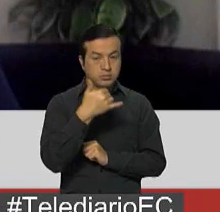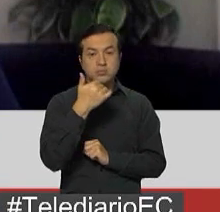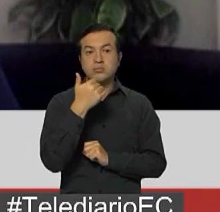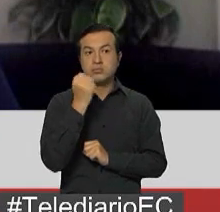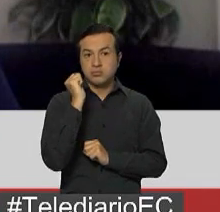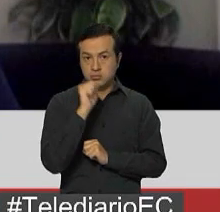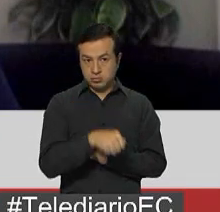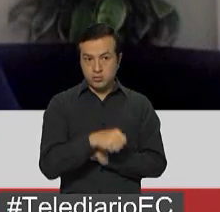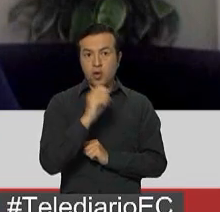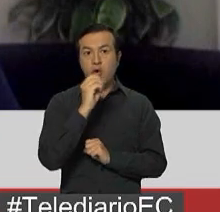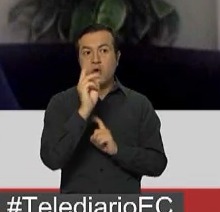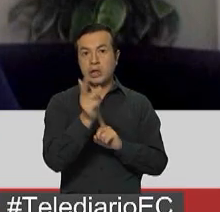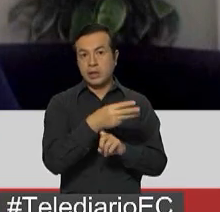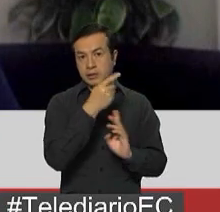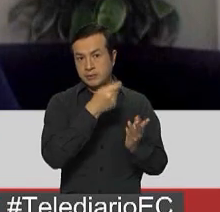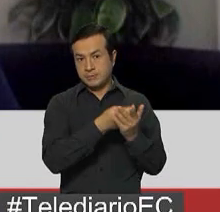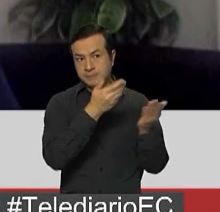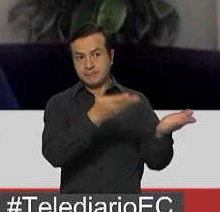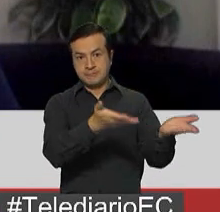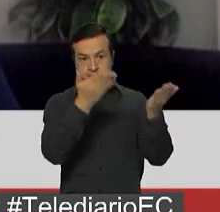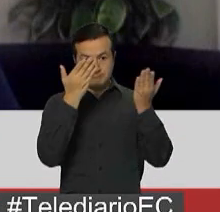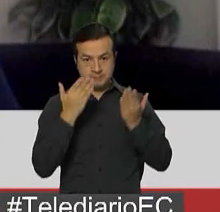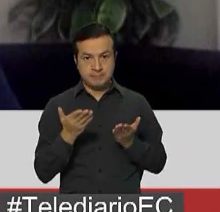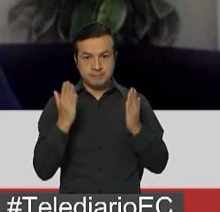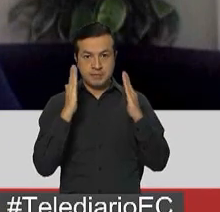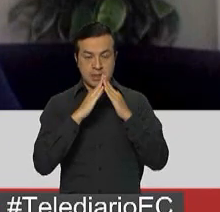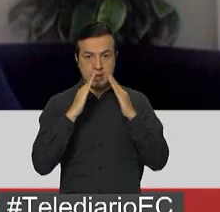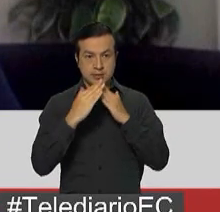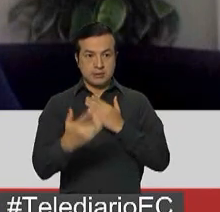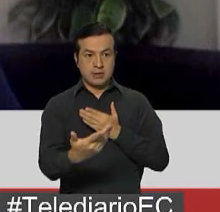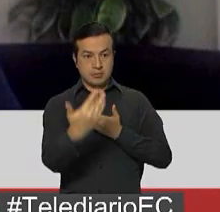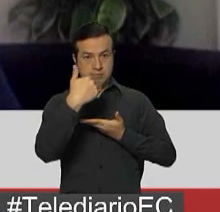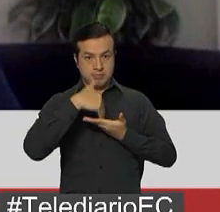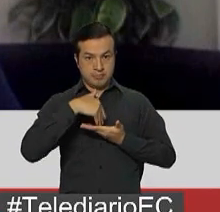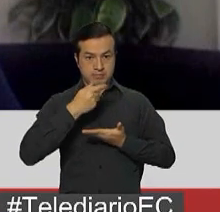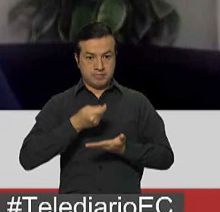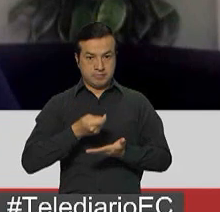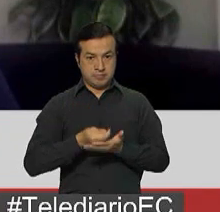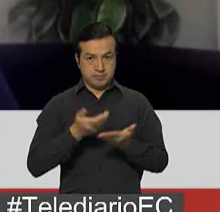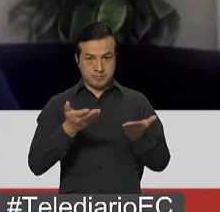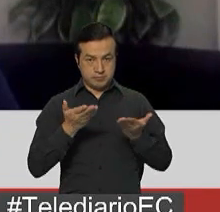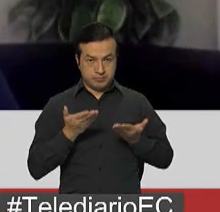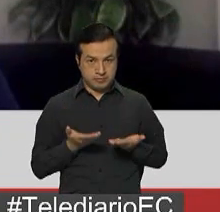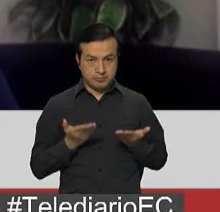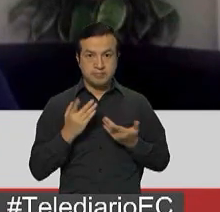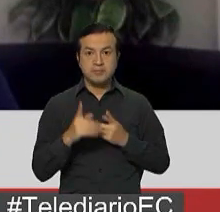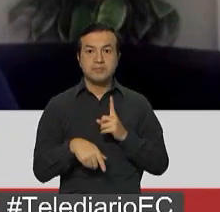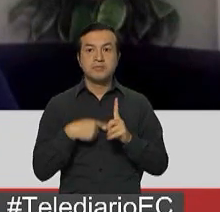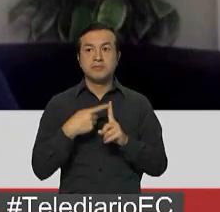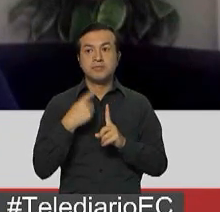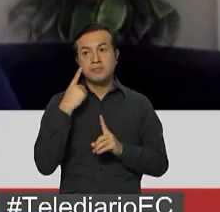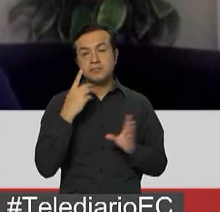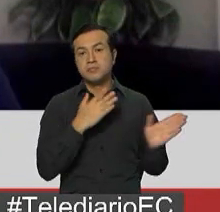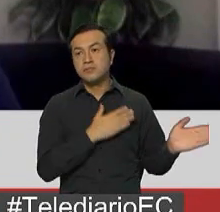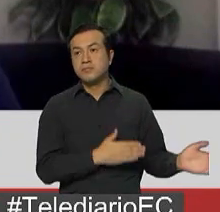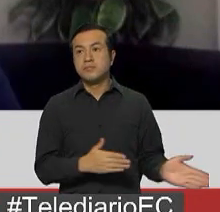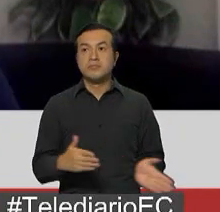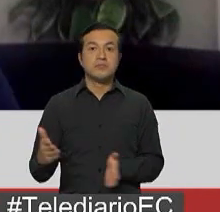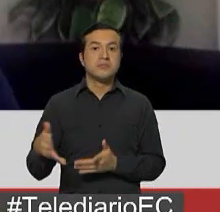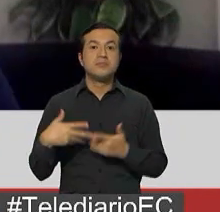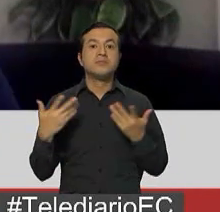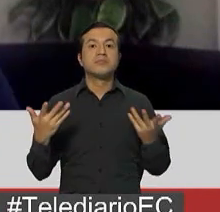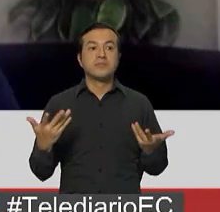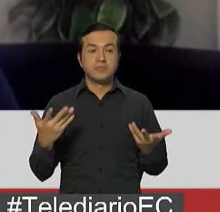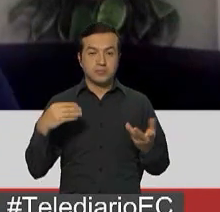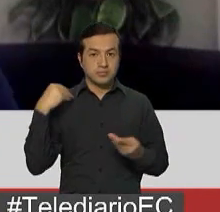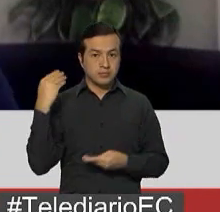servicio en línea la entrega de esos productos a domicilio la ampliación precisamente para